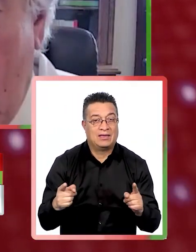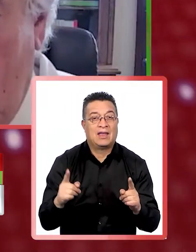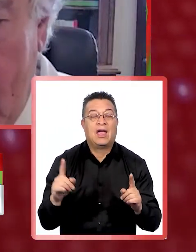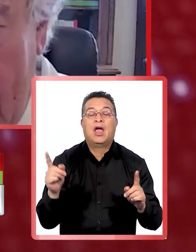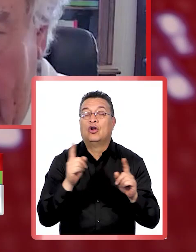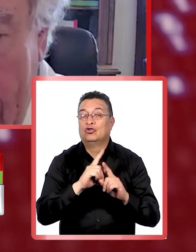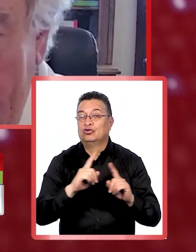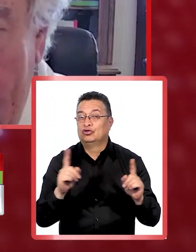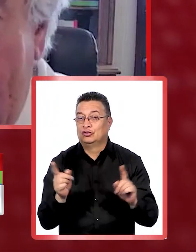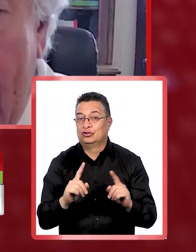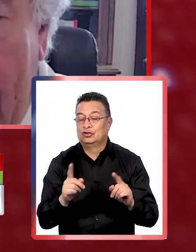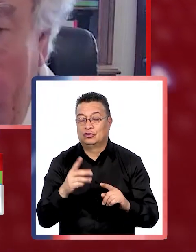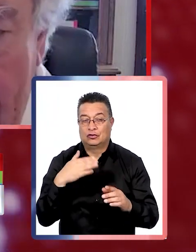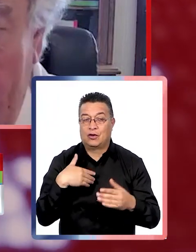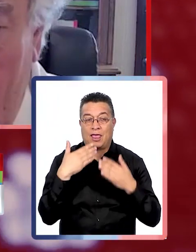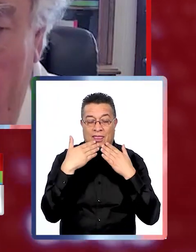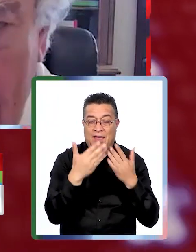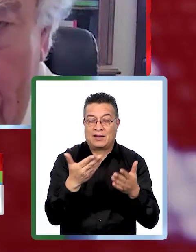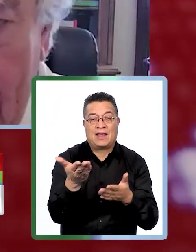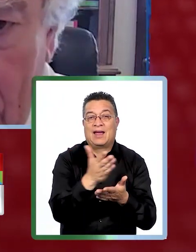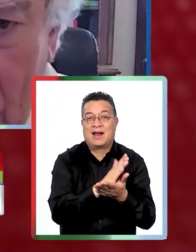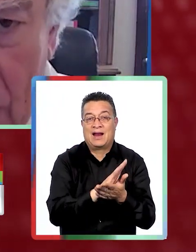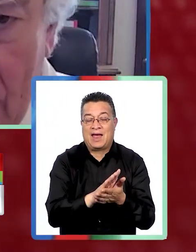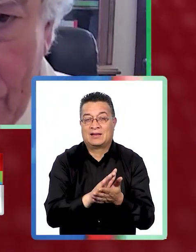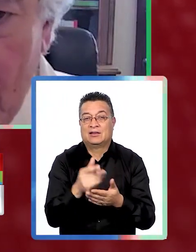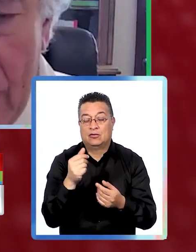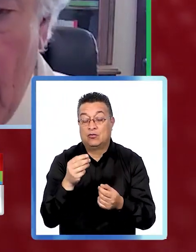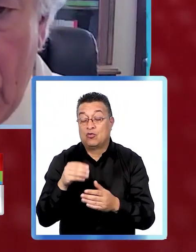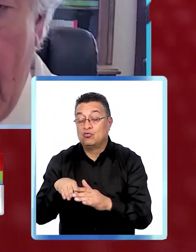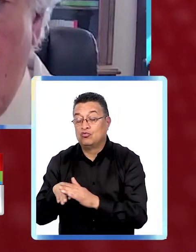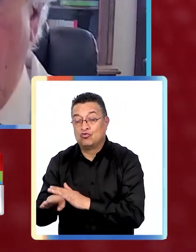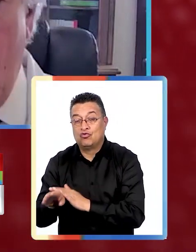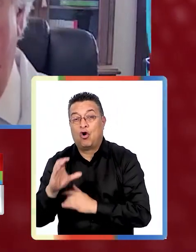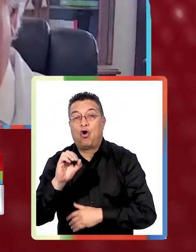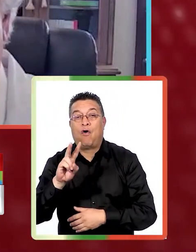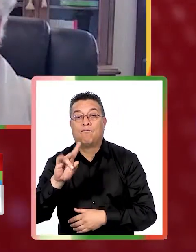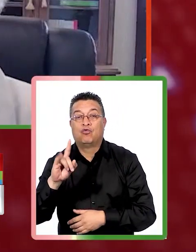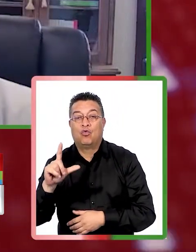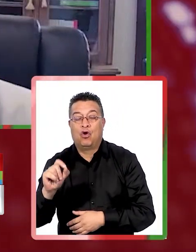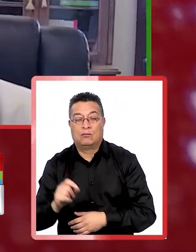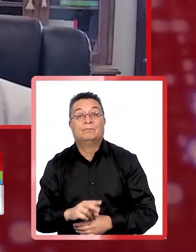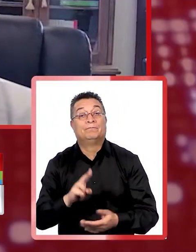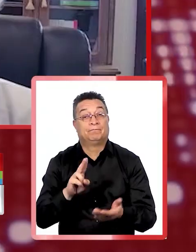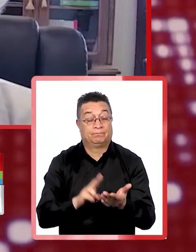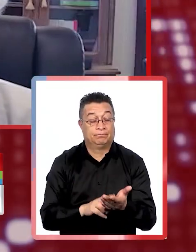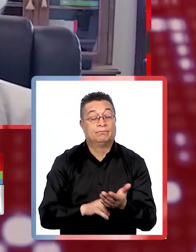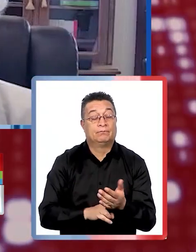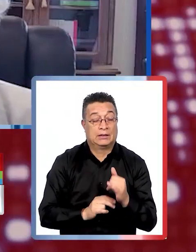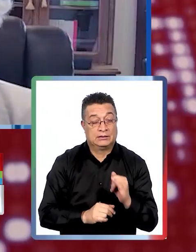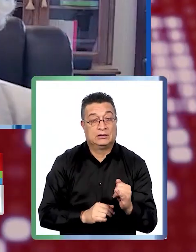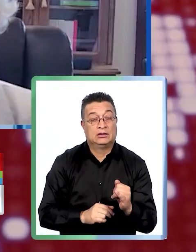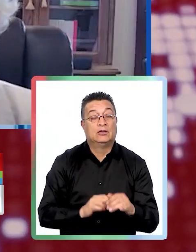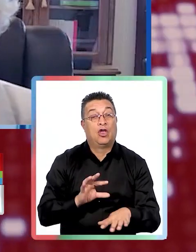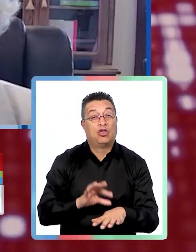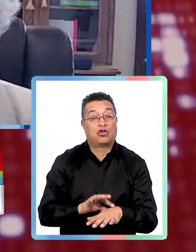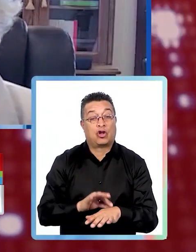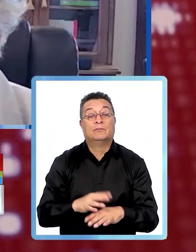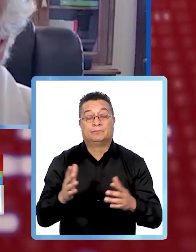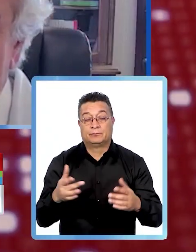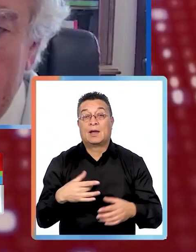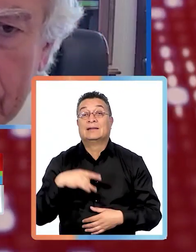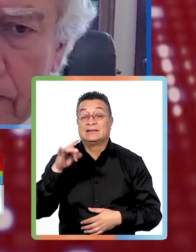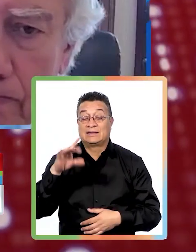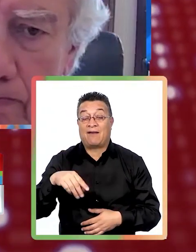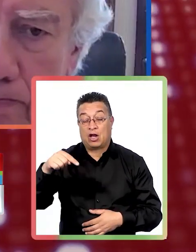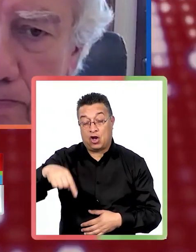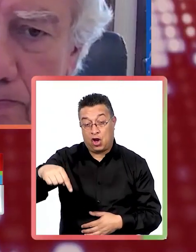y no consideran el darles gratuitamente la posibilidad de congelar óvulos. Es cierto, doctor. Y bueno, se